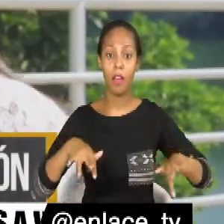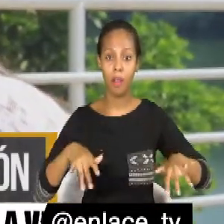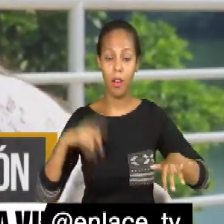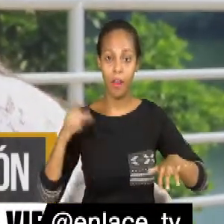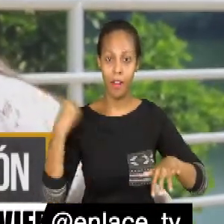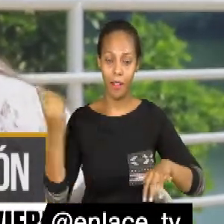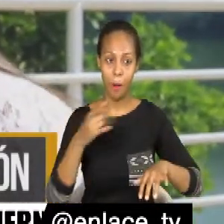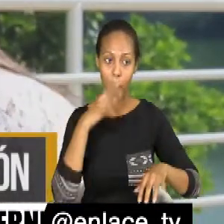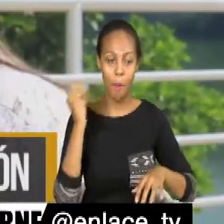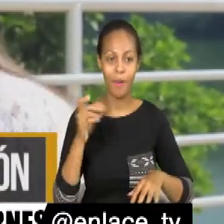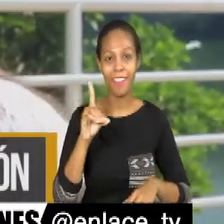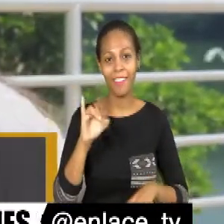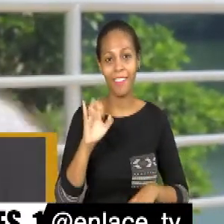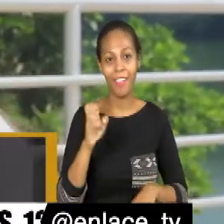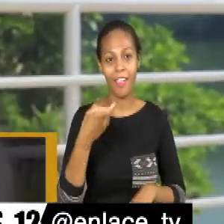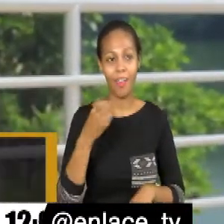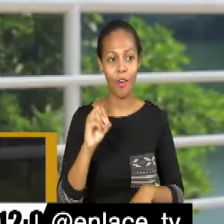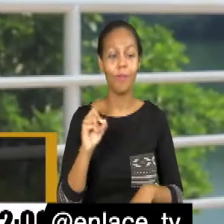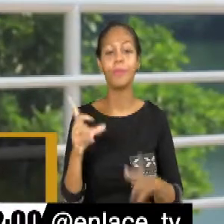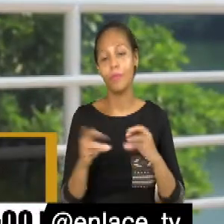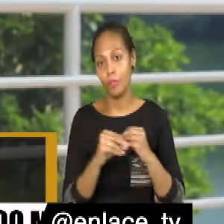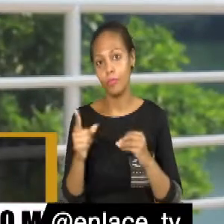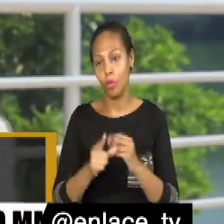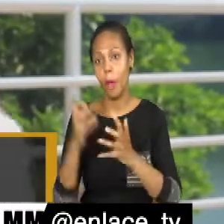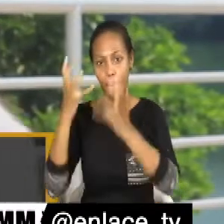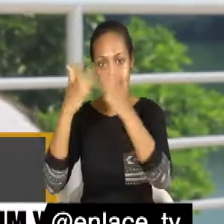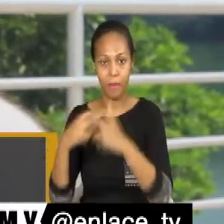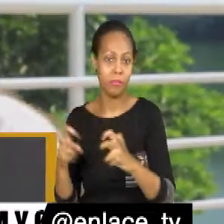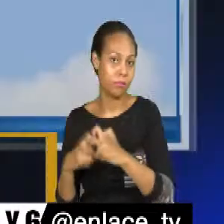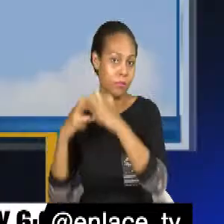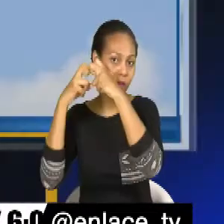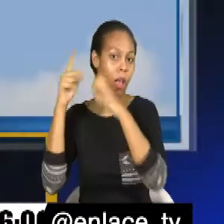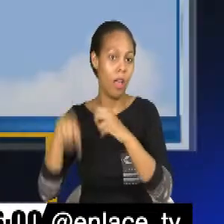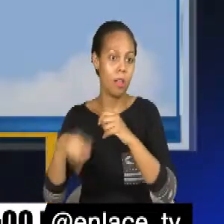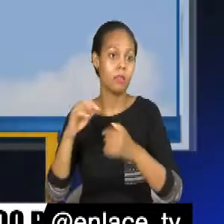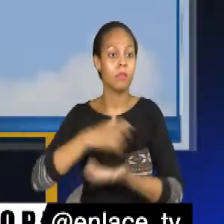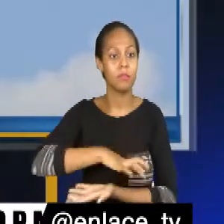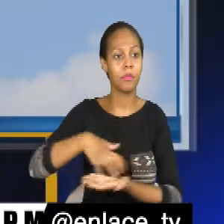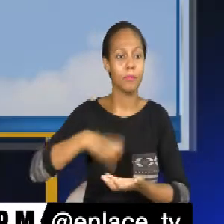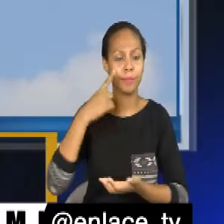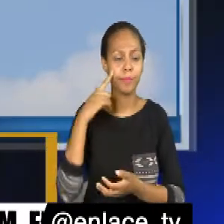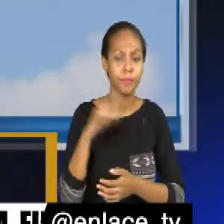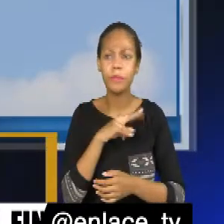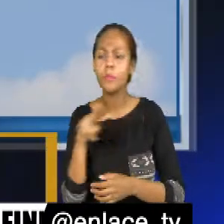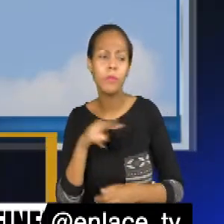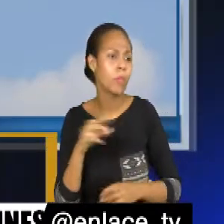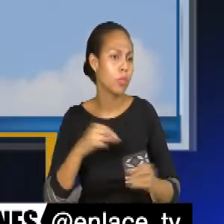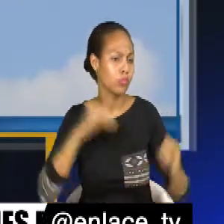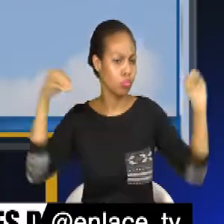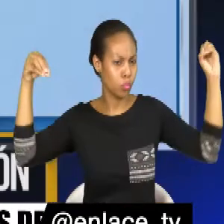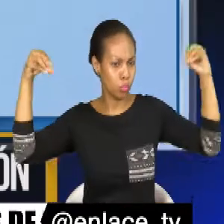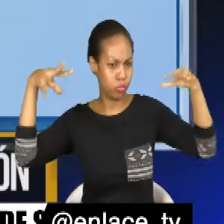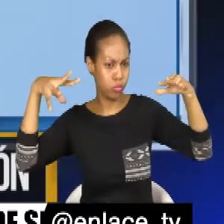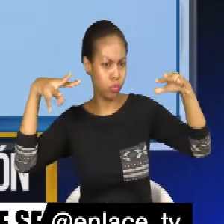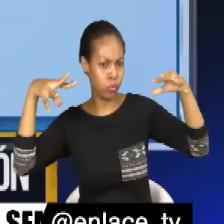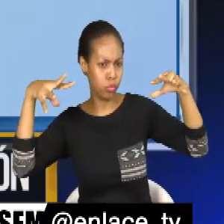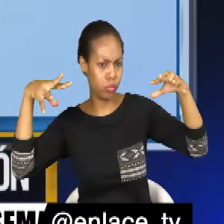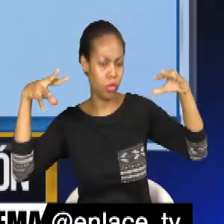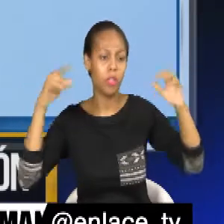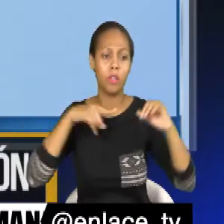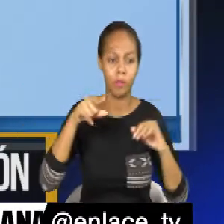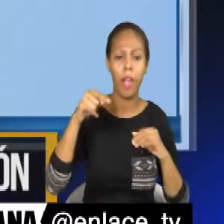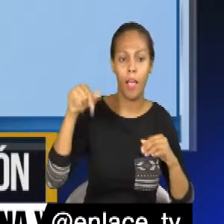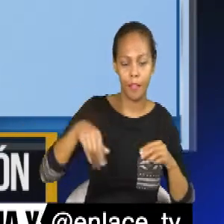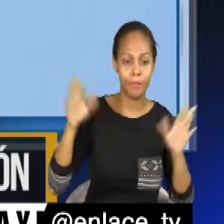la Electrificadora de Santander revisando la iluminación que tenemos en este lugar, como es el malecón del Cristo Petrolero. Seguimos